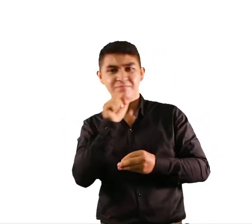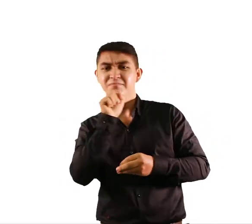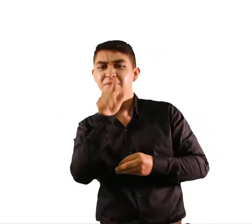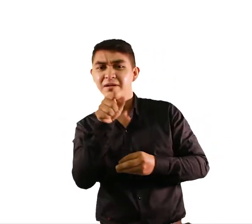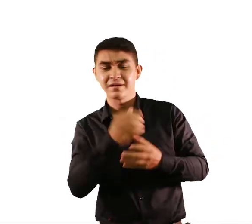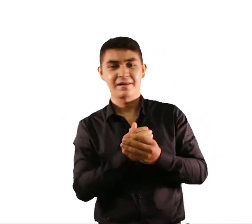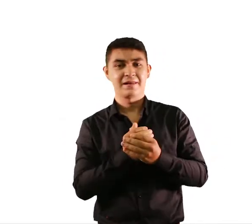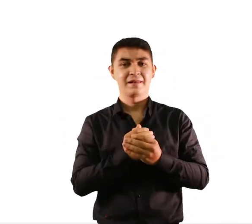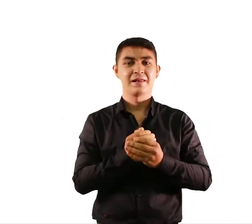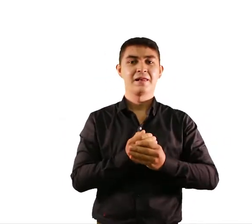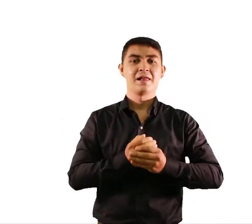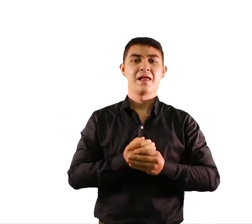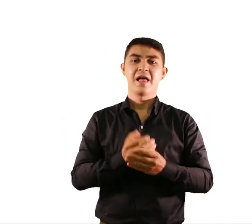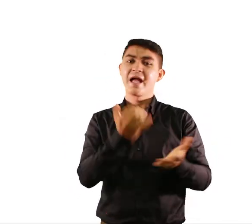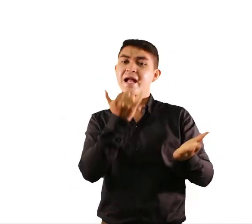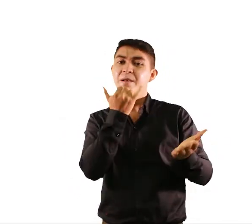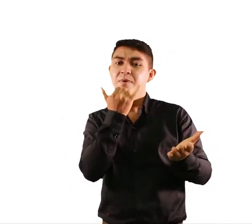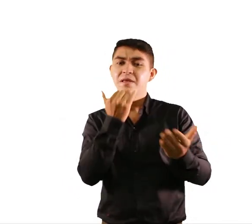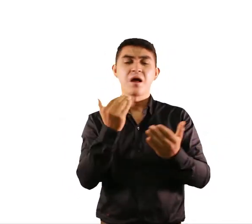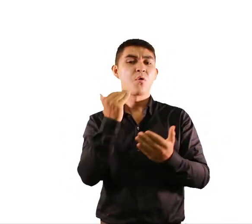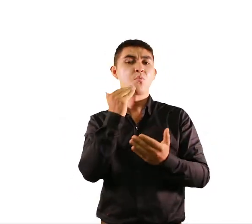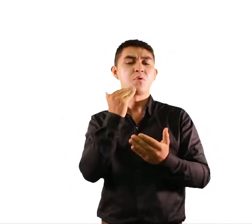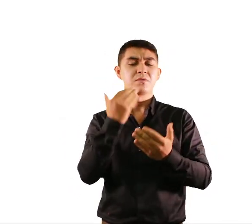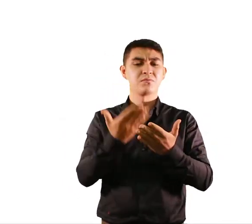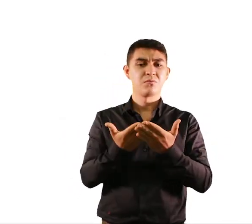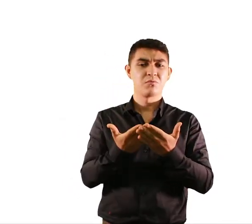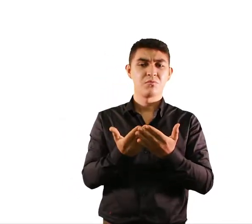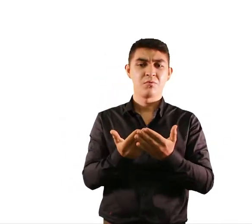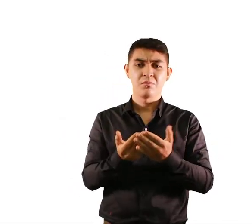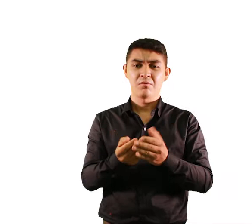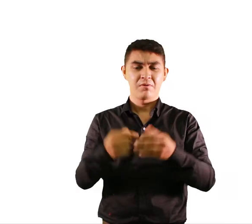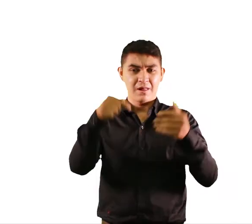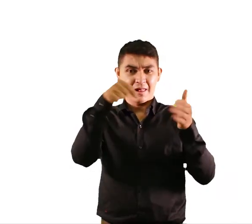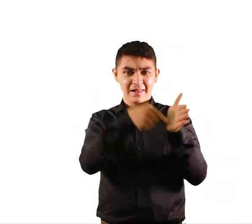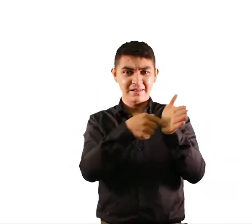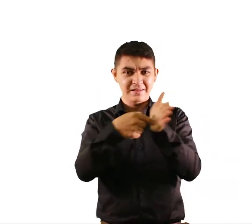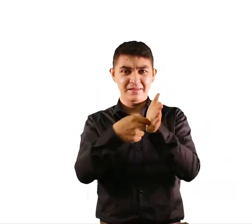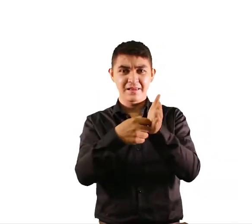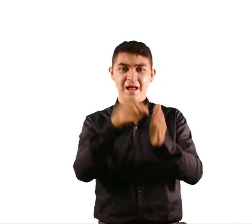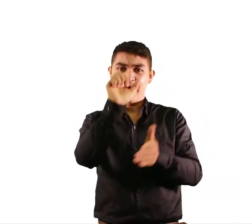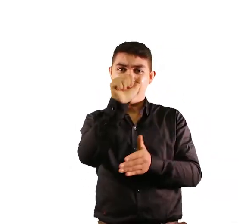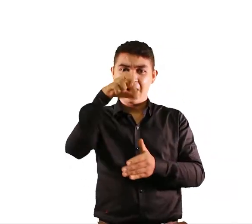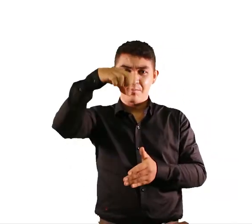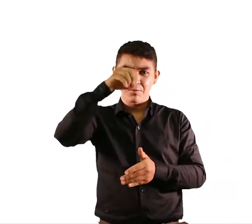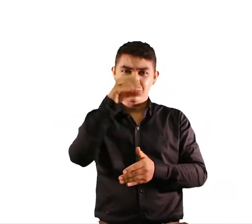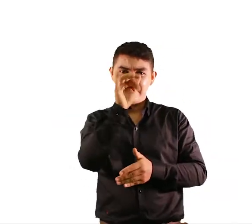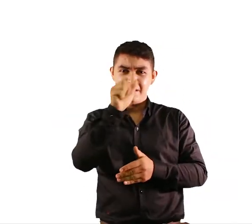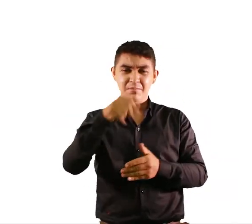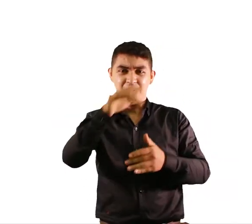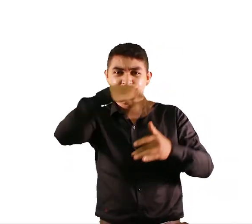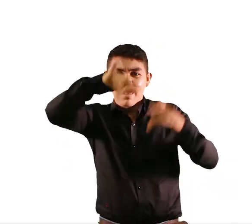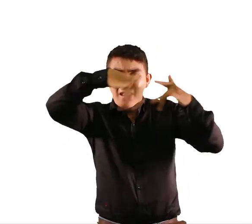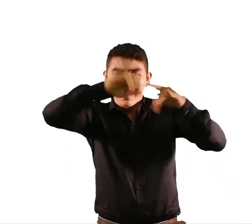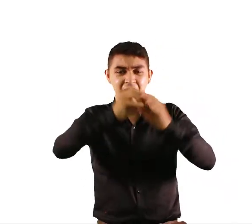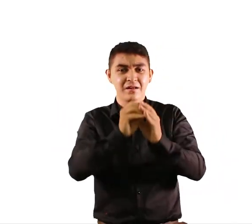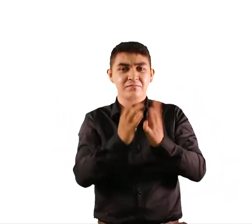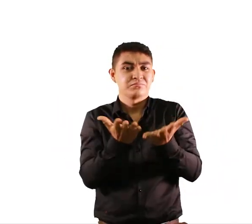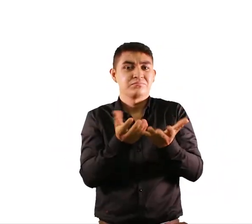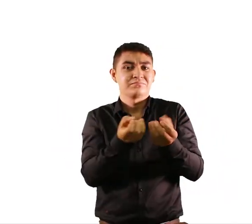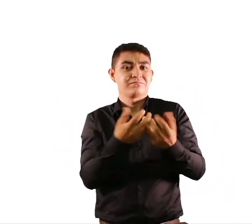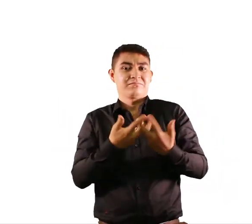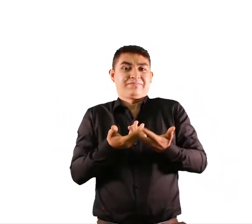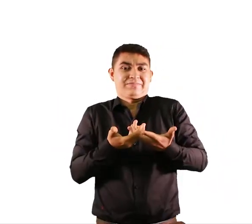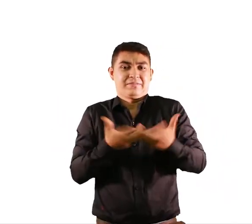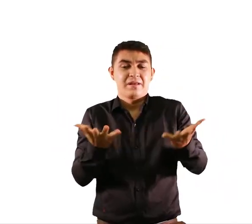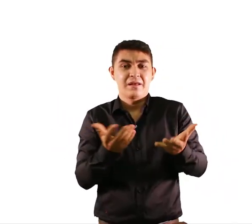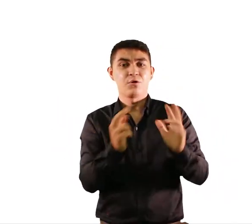¿qué pasa cuando no nos dan el dato de apotema o altura? Si